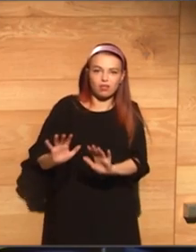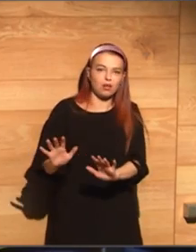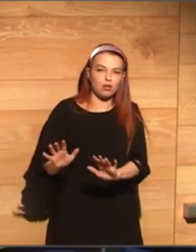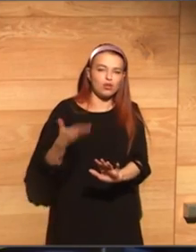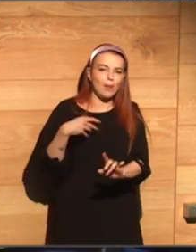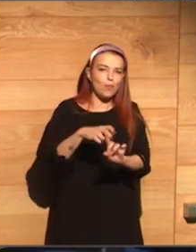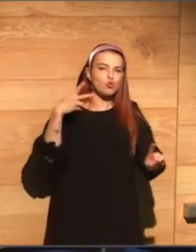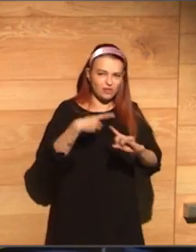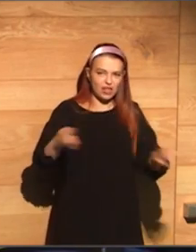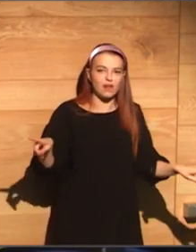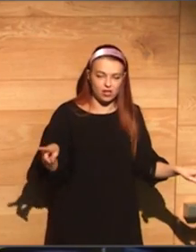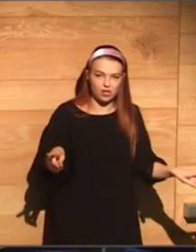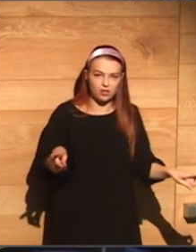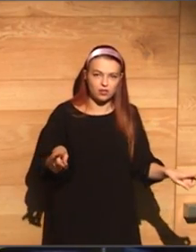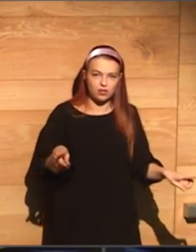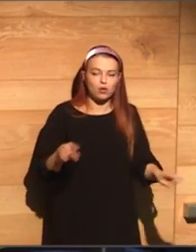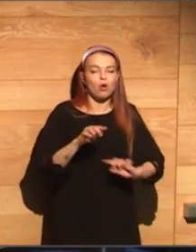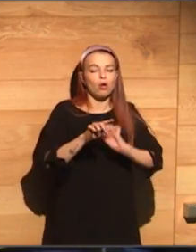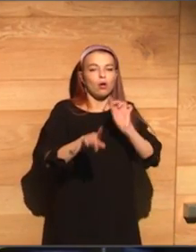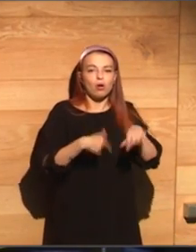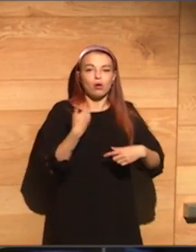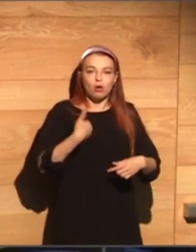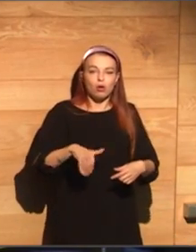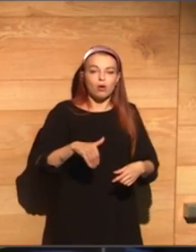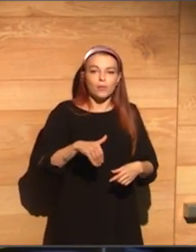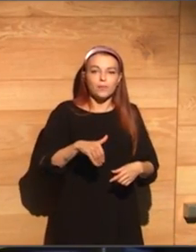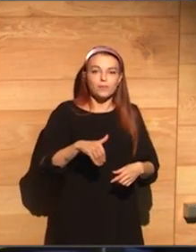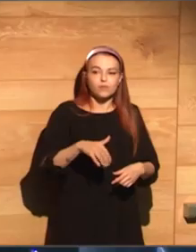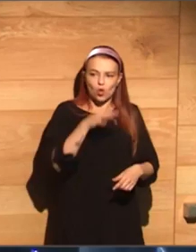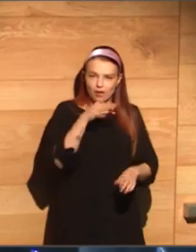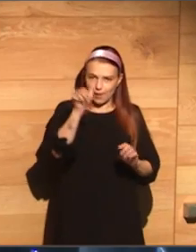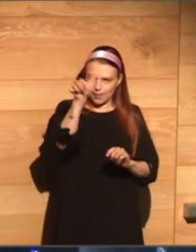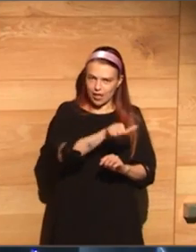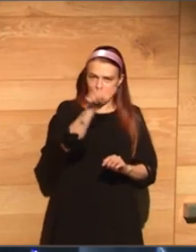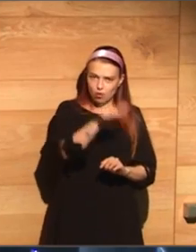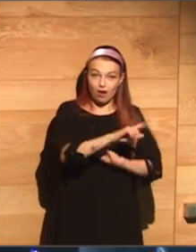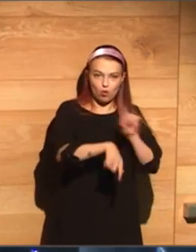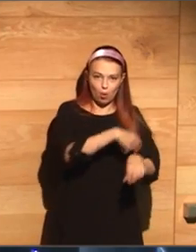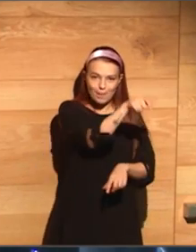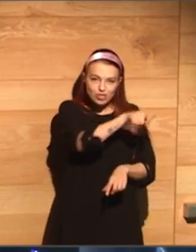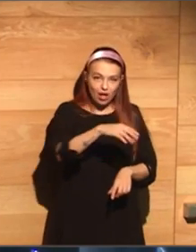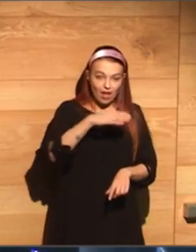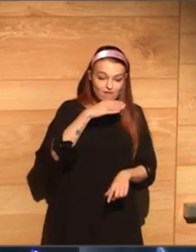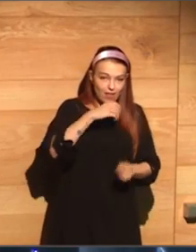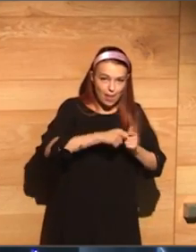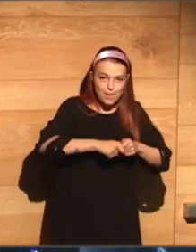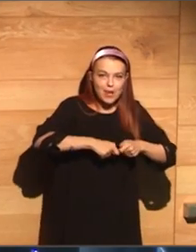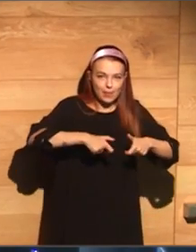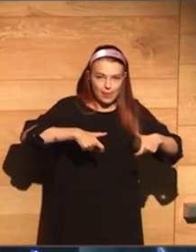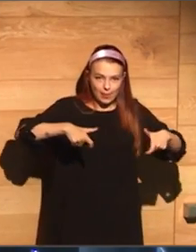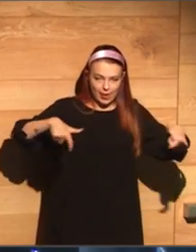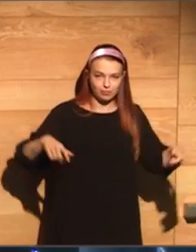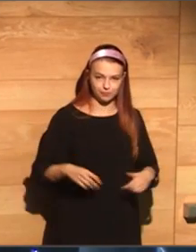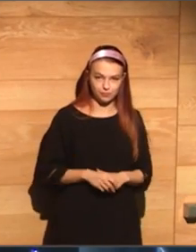cosas de una distancia determinada. Ya iremos viendo que a lo largo de lo que nos quedan de películas irá cabreando a más gente de todos los lados